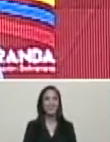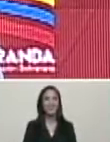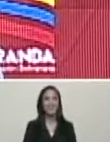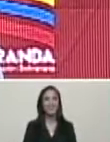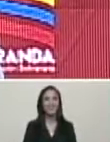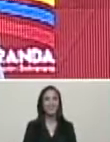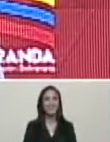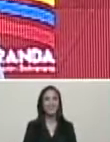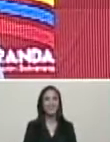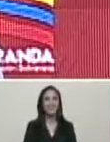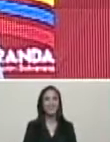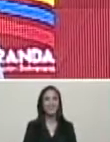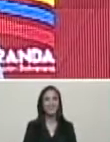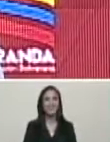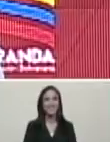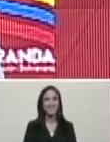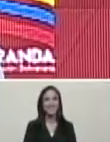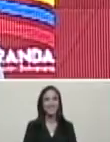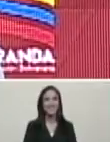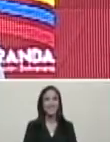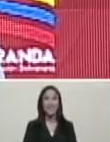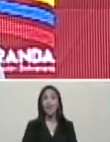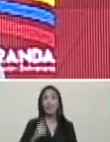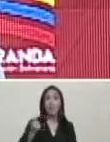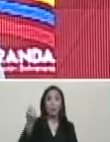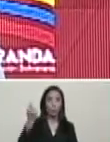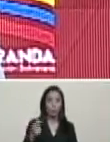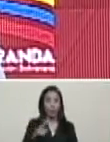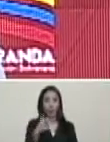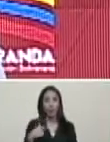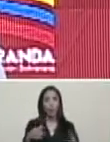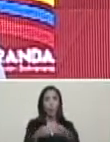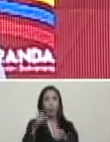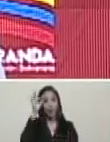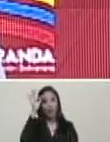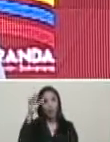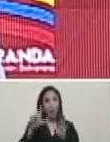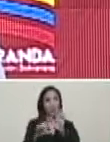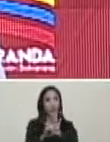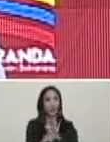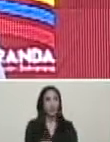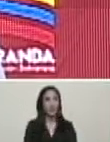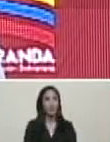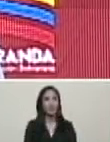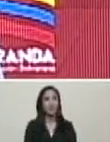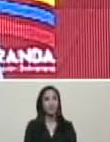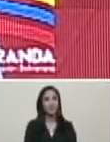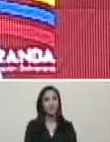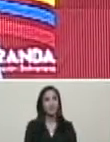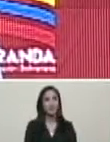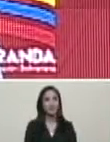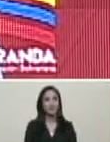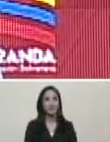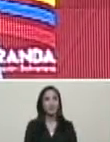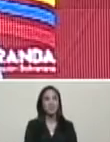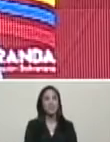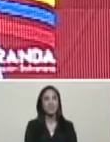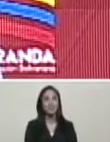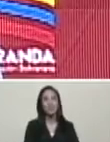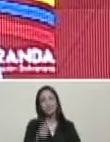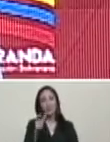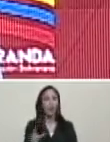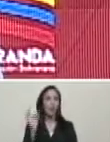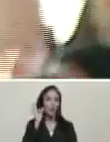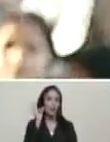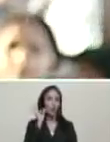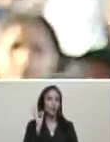presidenta. Perdón, diputada al Consejo Legislativo y lideresa de Latillo, Francis Herrera.